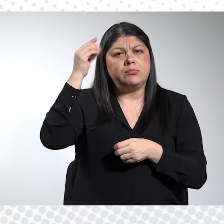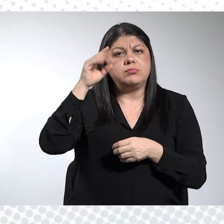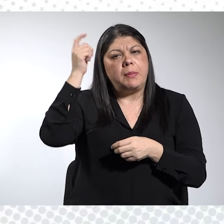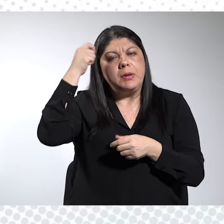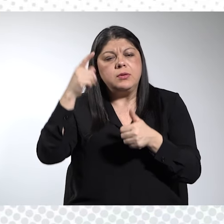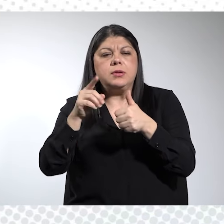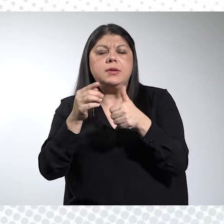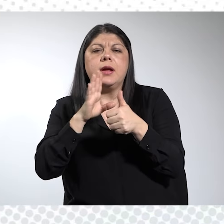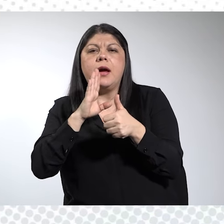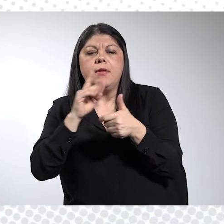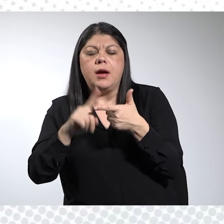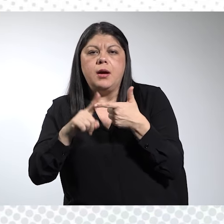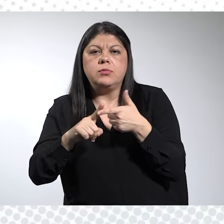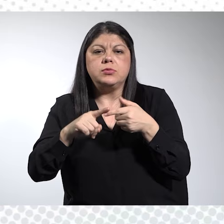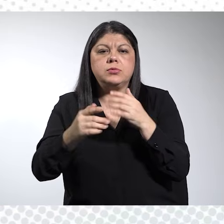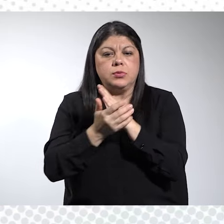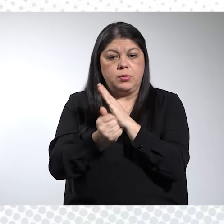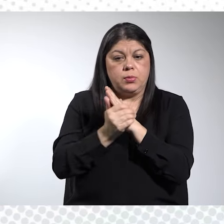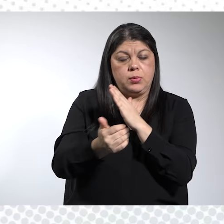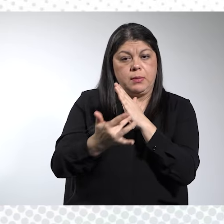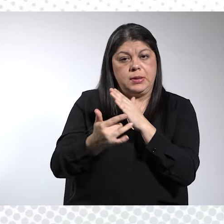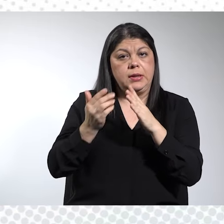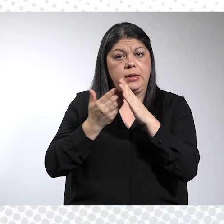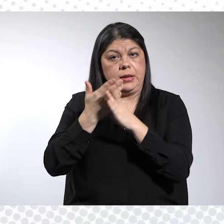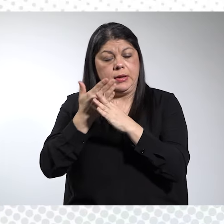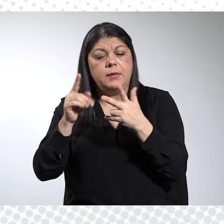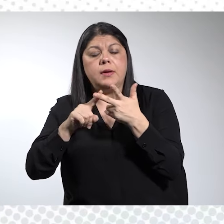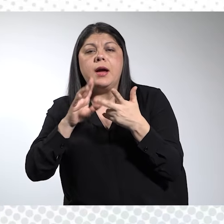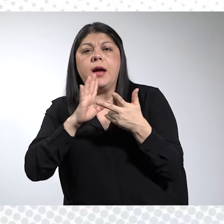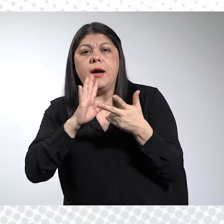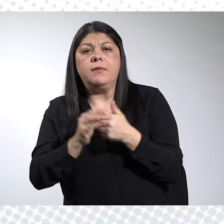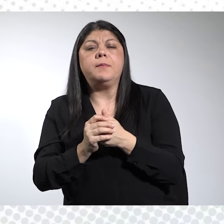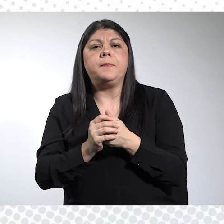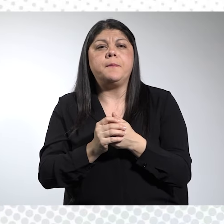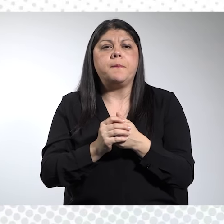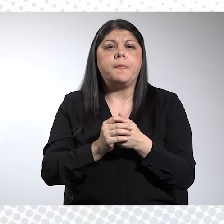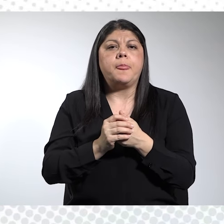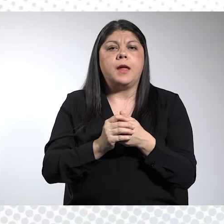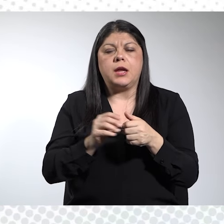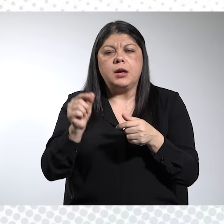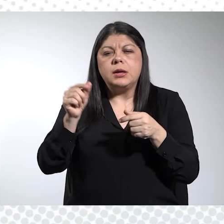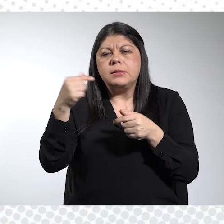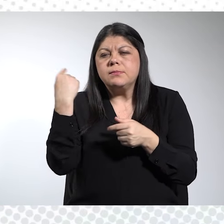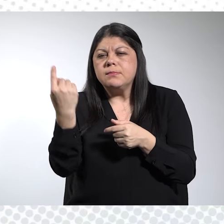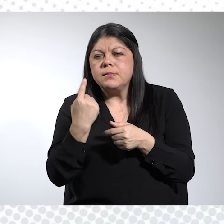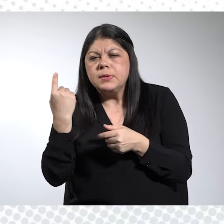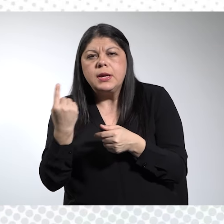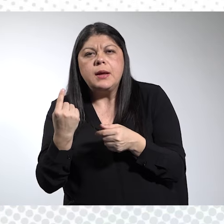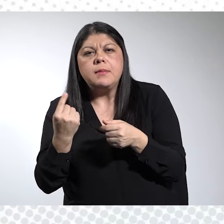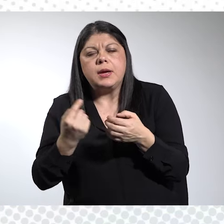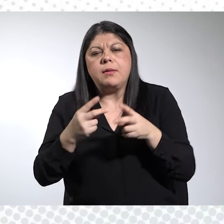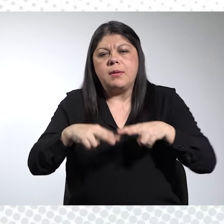pensiones, hablamos de capacidad técnica de accesibilidad, hablamos de trazabilidad de